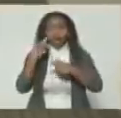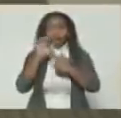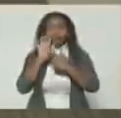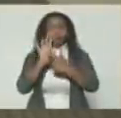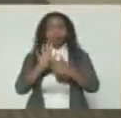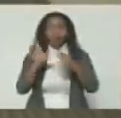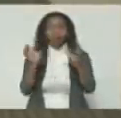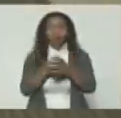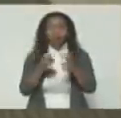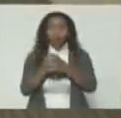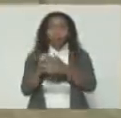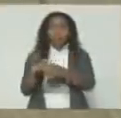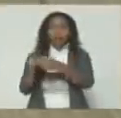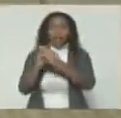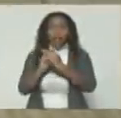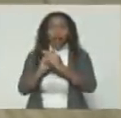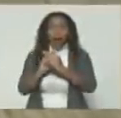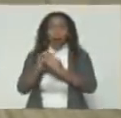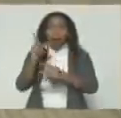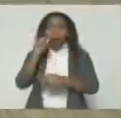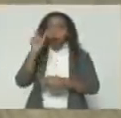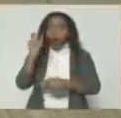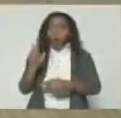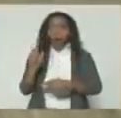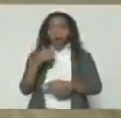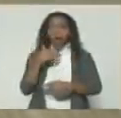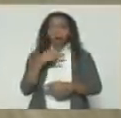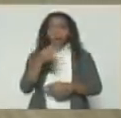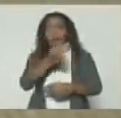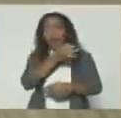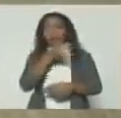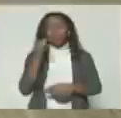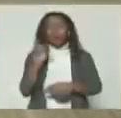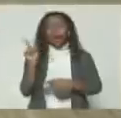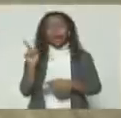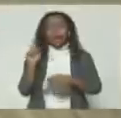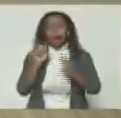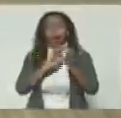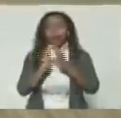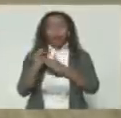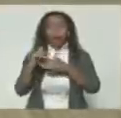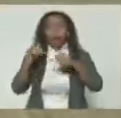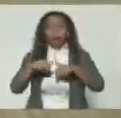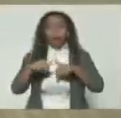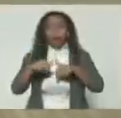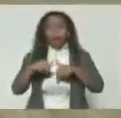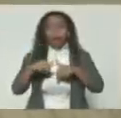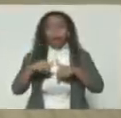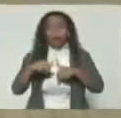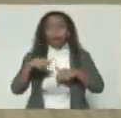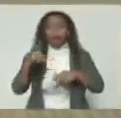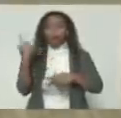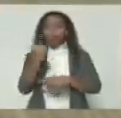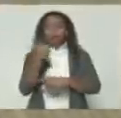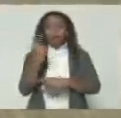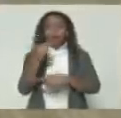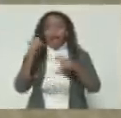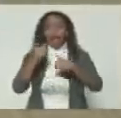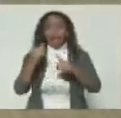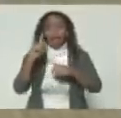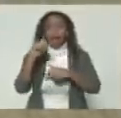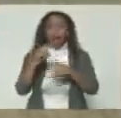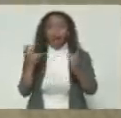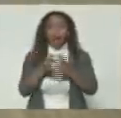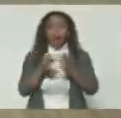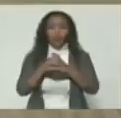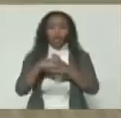maquinaria prestada por Pedro Camejo, algo maravilloso para esta comunidad, presidente. No solamente La Morantera, también sectores